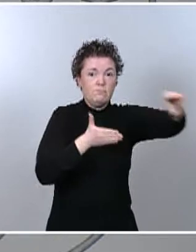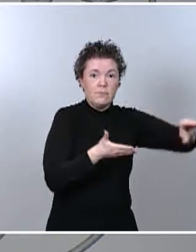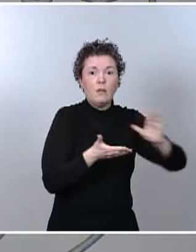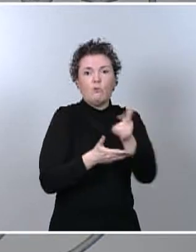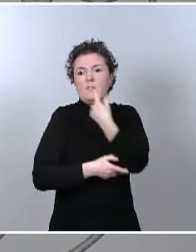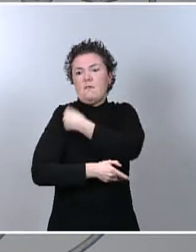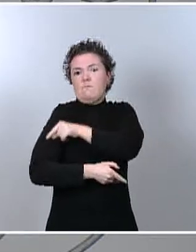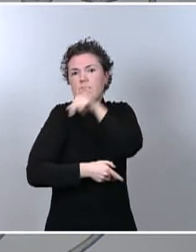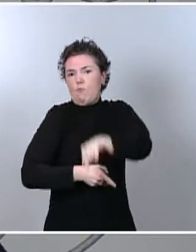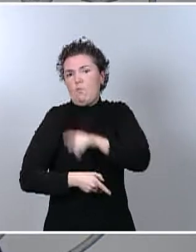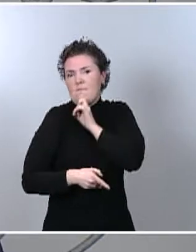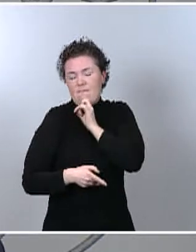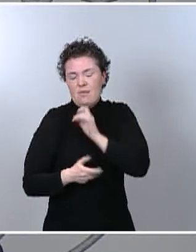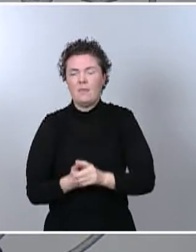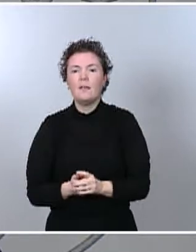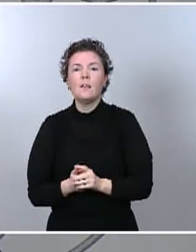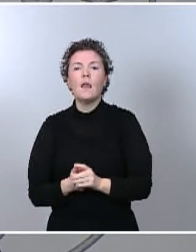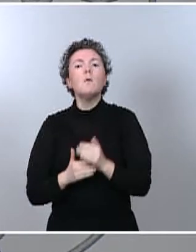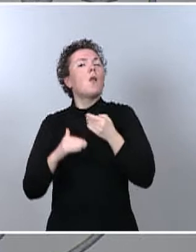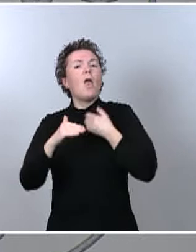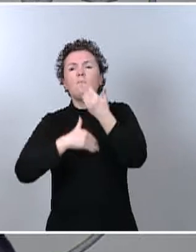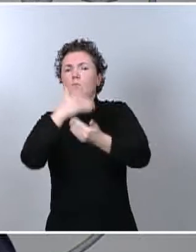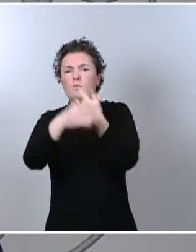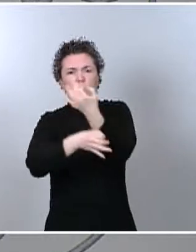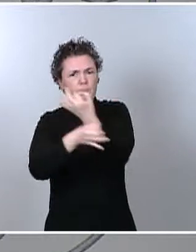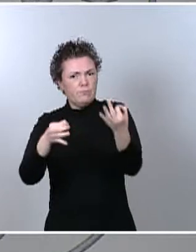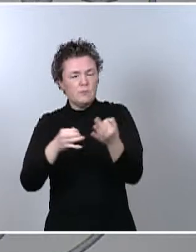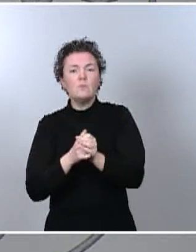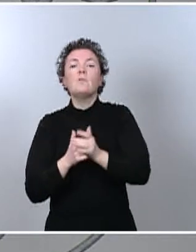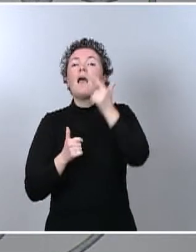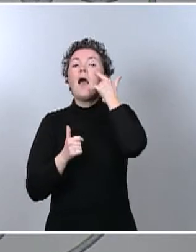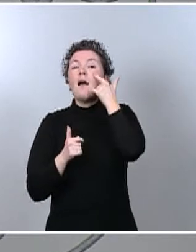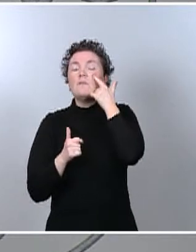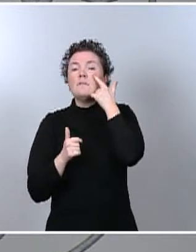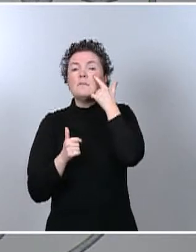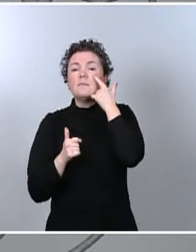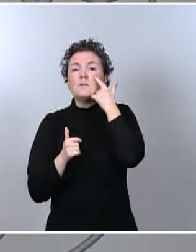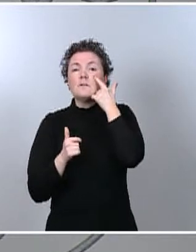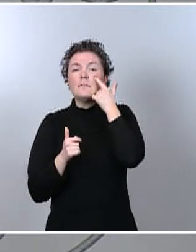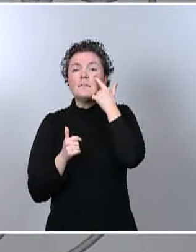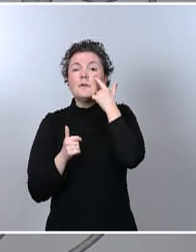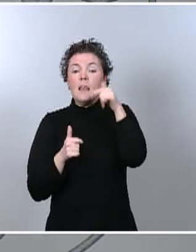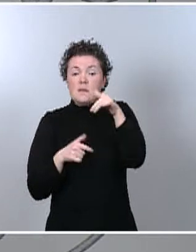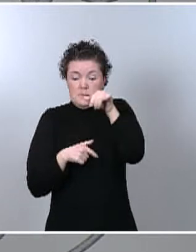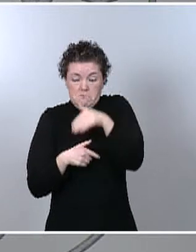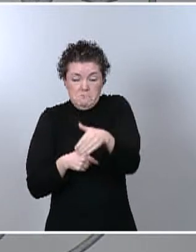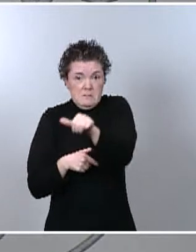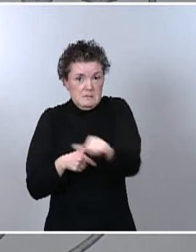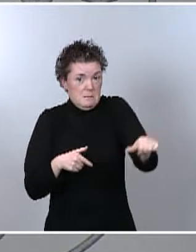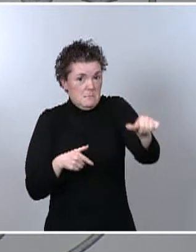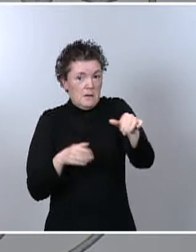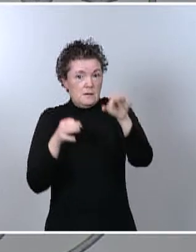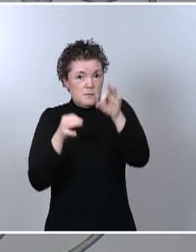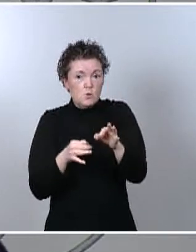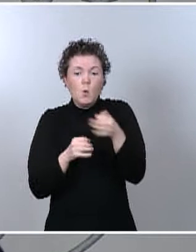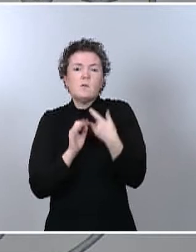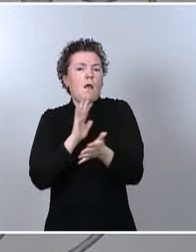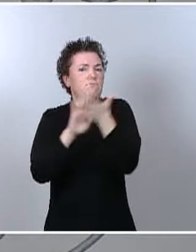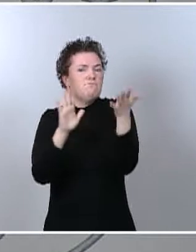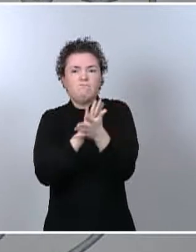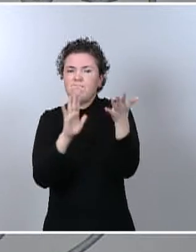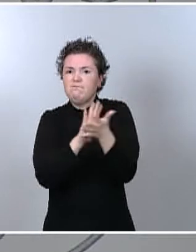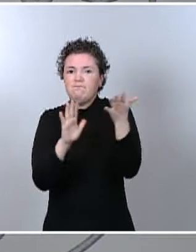hoy, ¿no? Está evolucionando correctamente y vamos a ver cómo yo espero que esta misma semana vamos a coger ya una velocidad, si me lo permite la